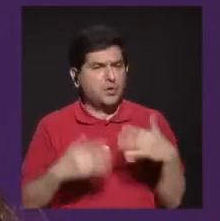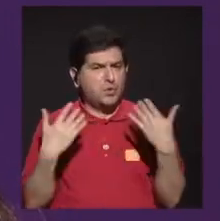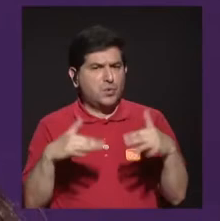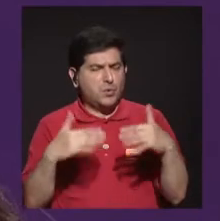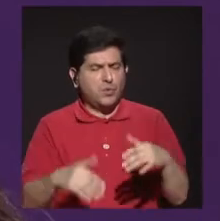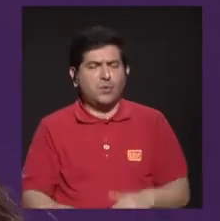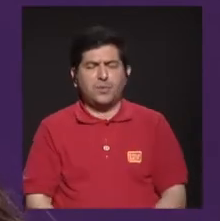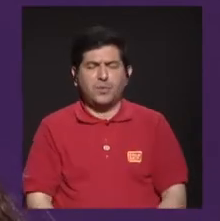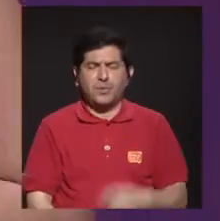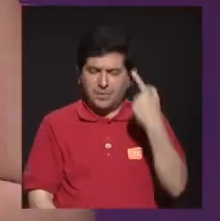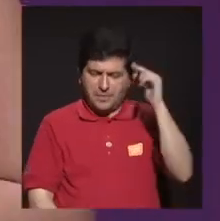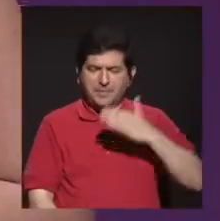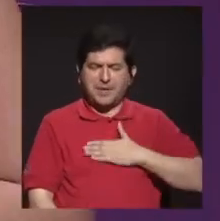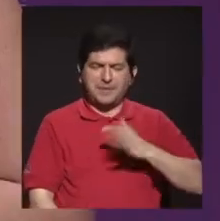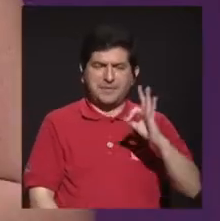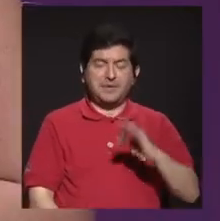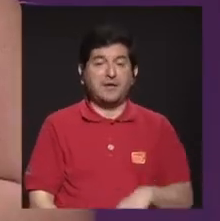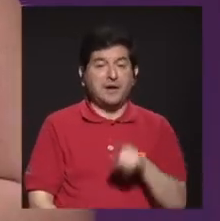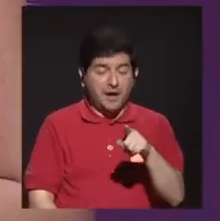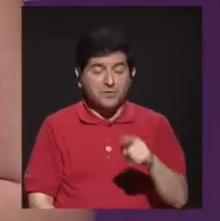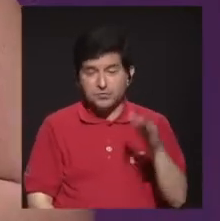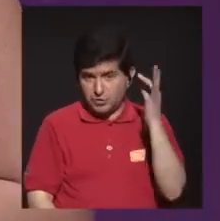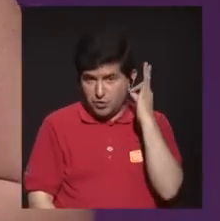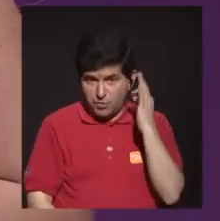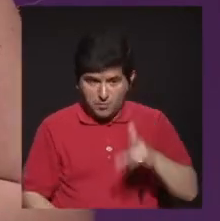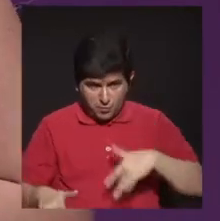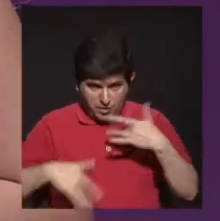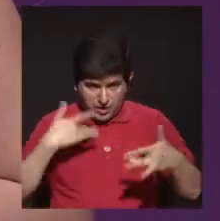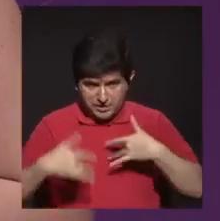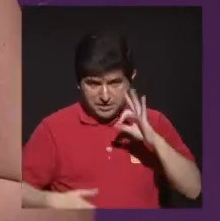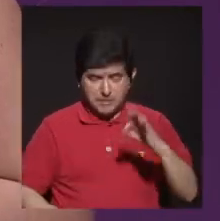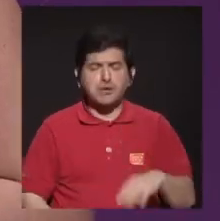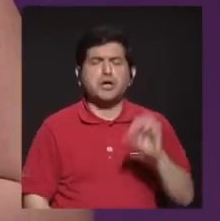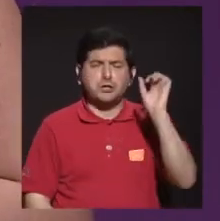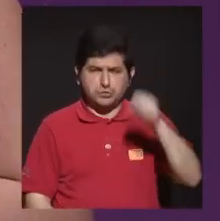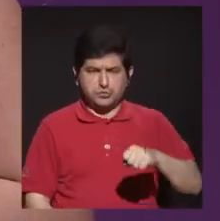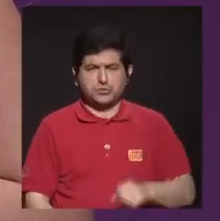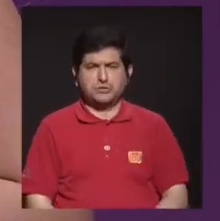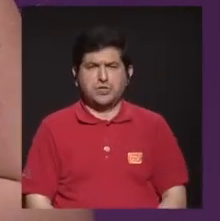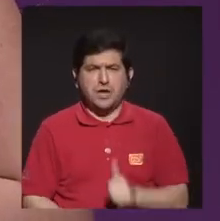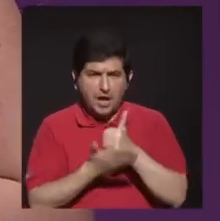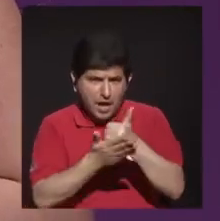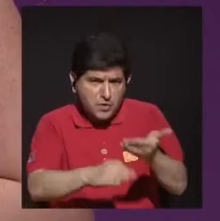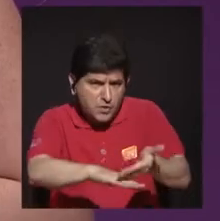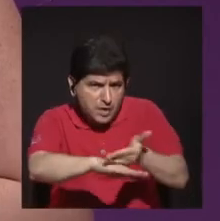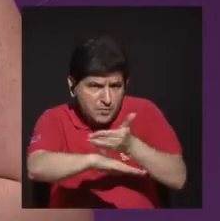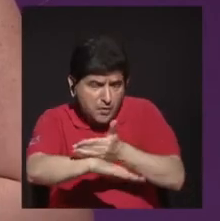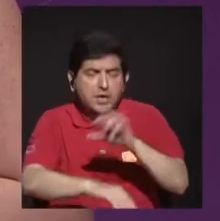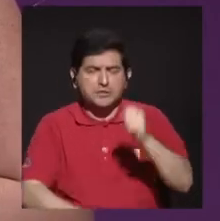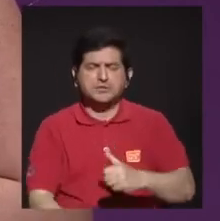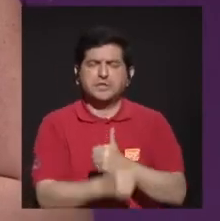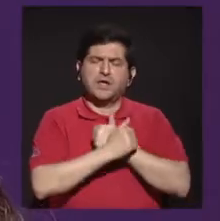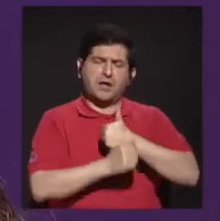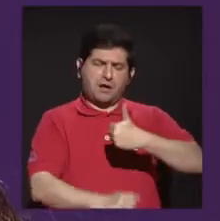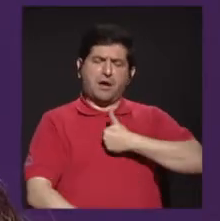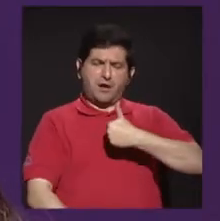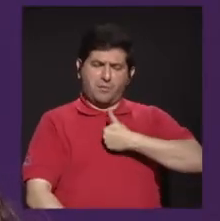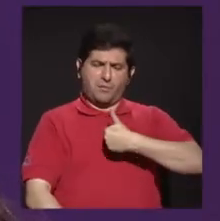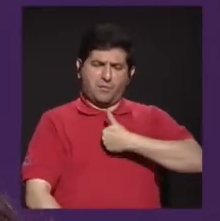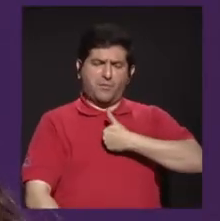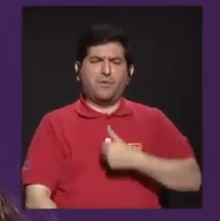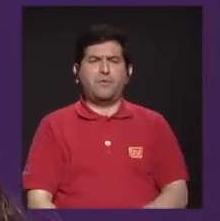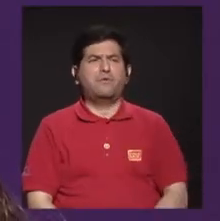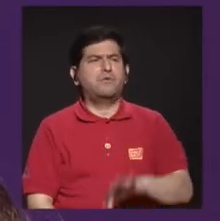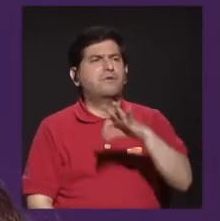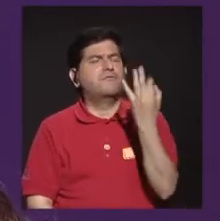para mí. Sí, a vos como mujer eso te ha hecho sentir. Claro, por supuesto, me hace muy segura de mí misma, mucha autoestima, y me da, es